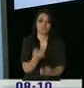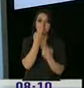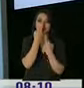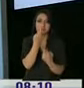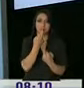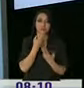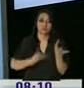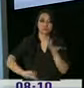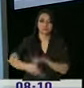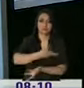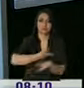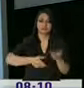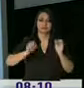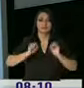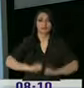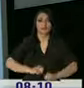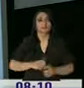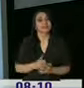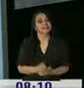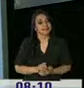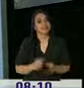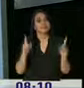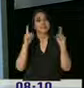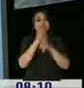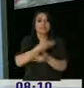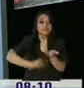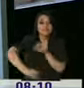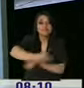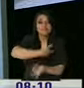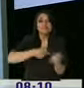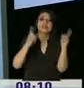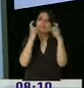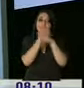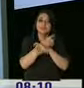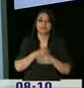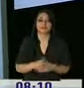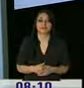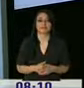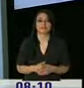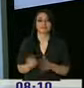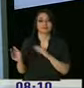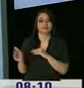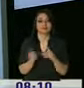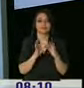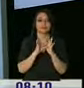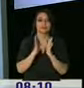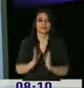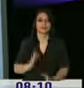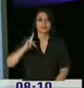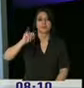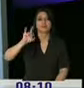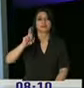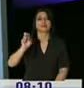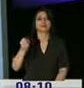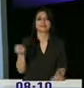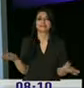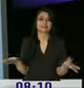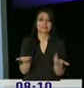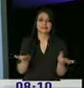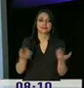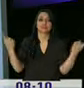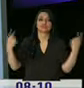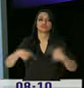convivencia. Qué palabra tan difícil esa, ¿no? Convivencia. Vamos con Priscila Cadena, Priscila está allá en el peaje de Huesamín.